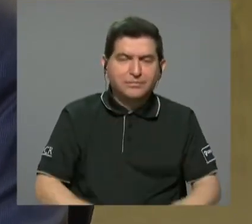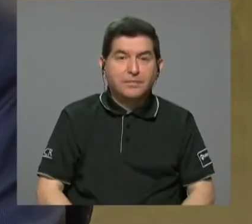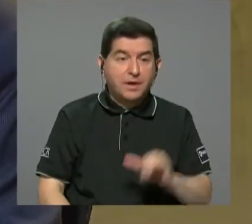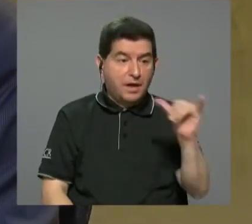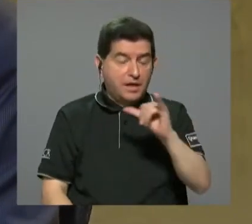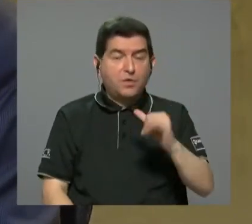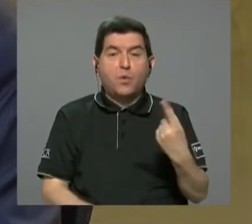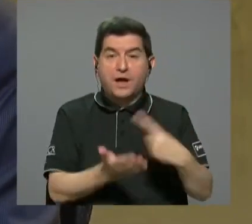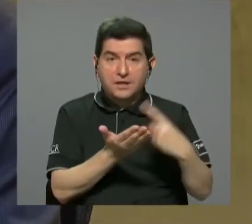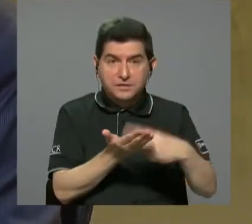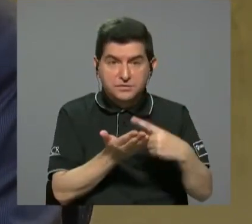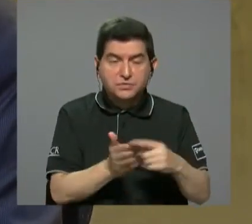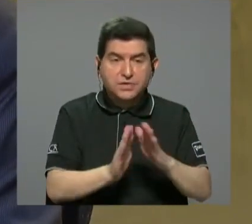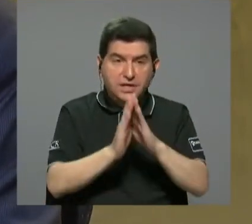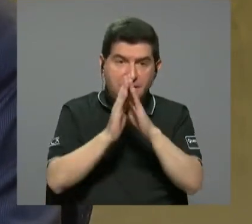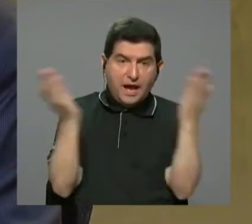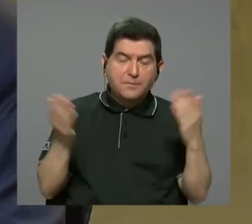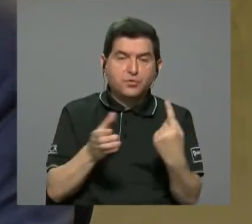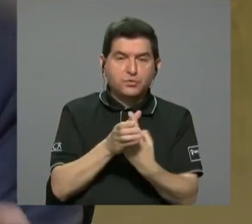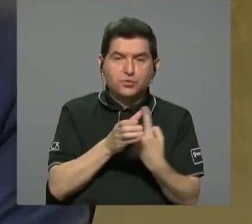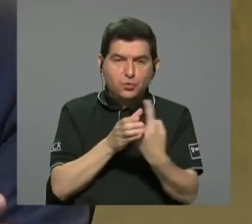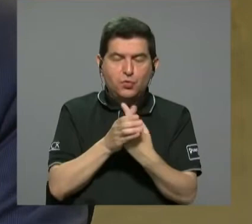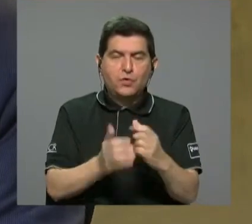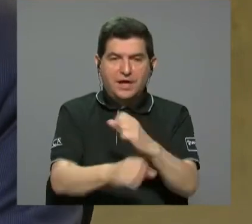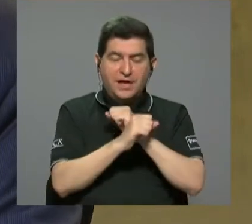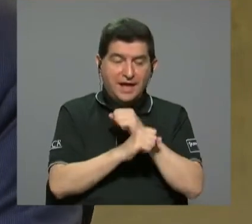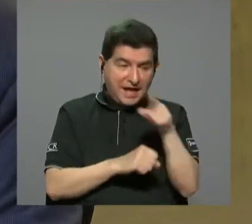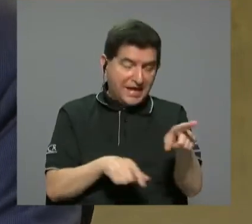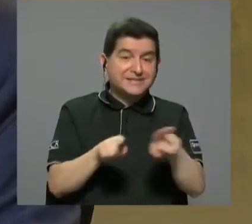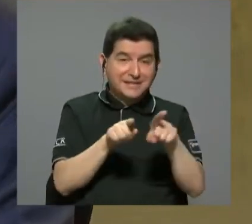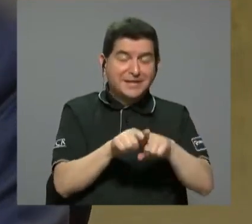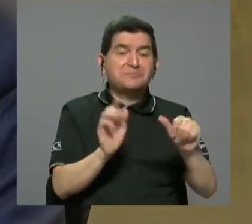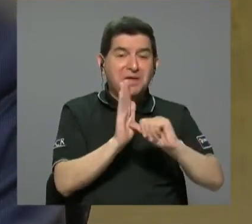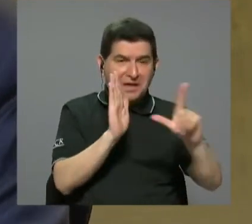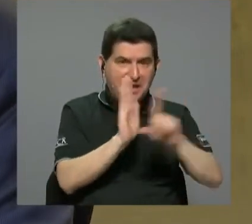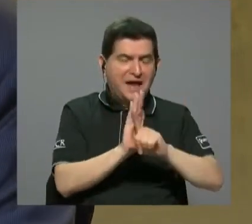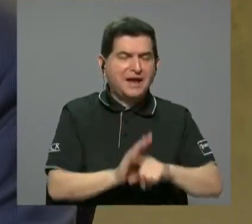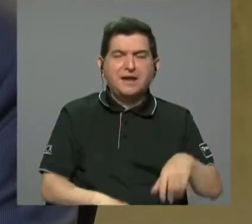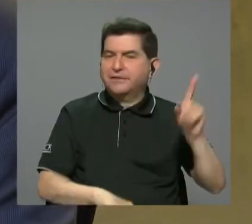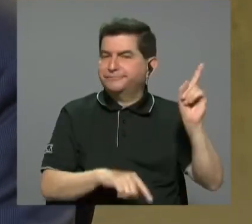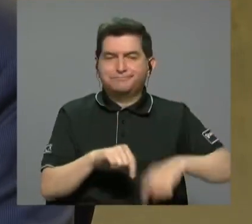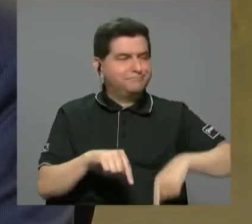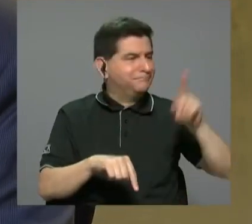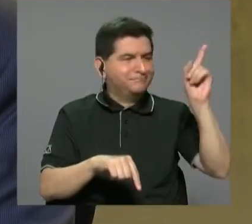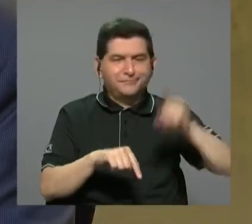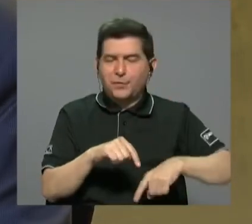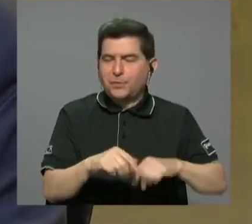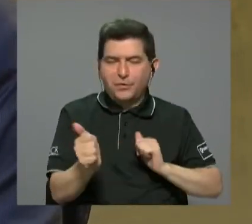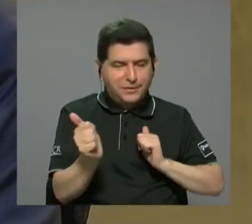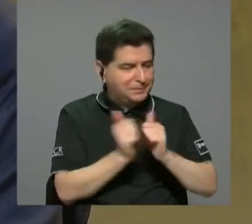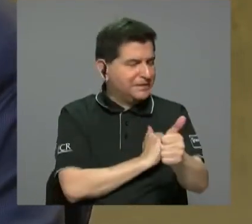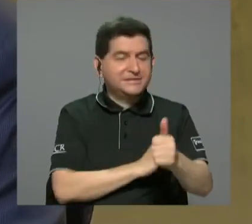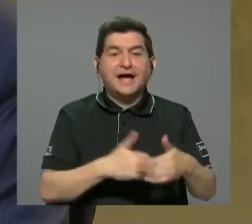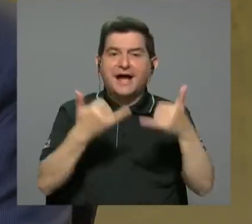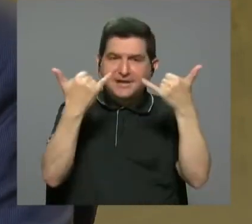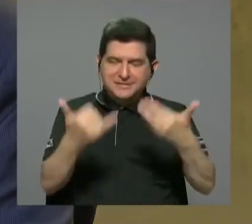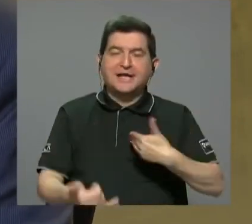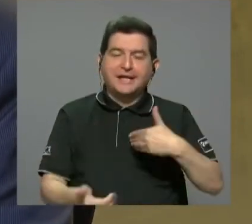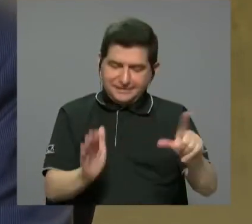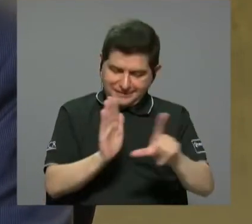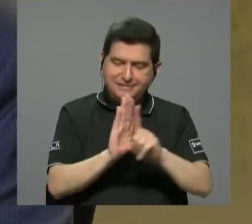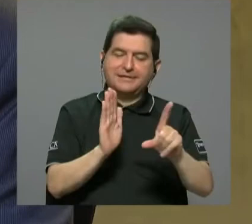tiempo que discutimos la apertura del monopolio de seguros, esa estaba en el Congreso y no hubo forma de pasarla. Bueno, ya tenemos esa